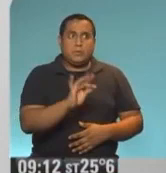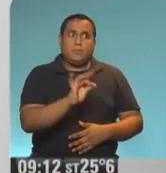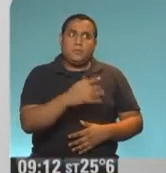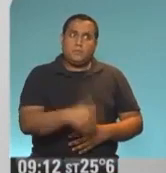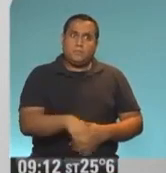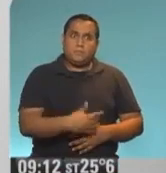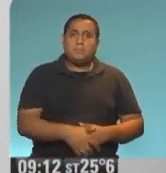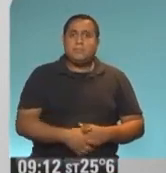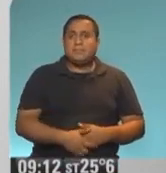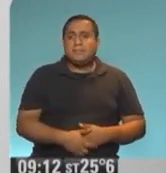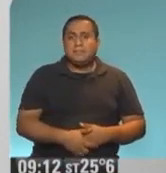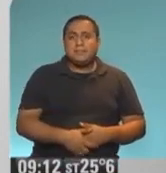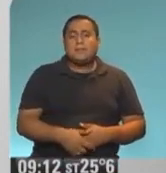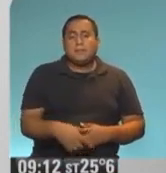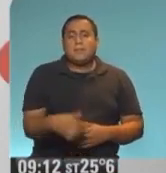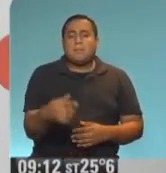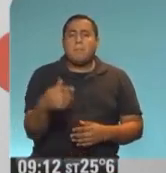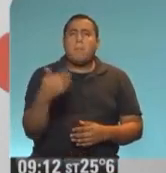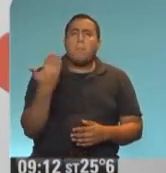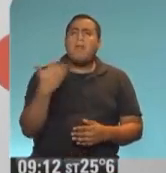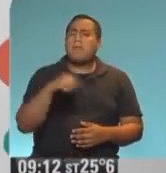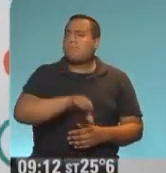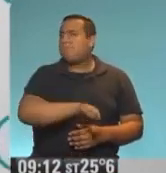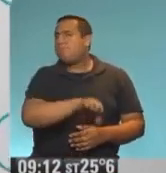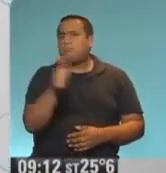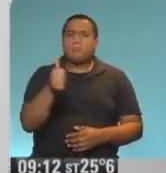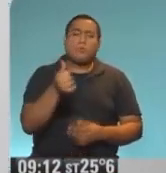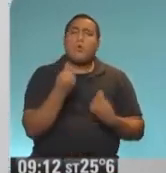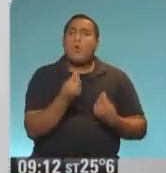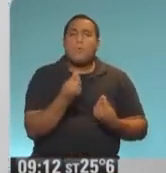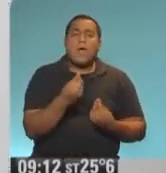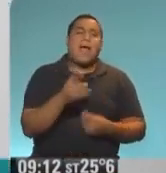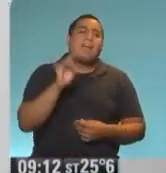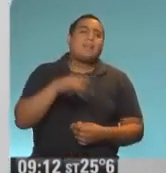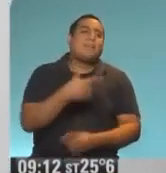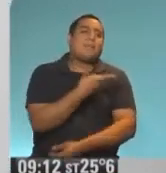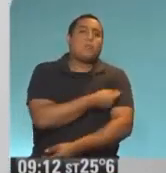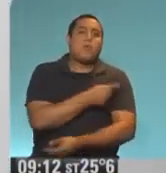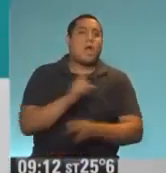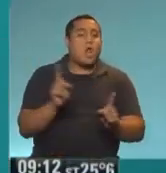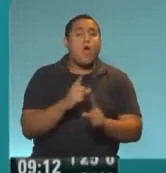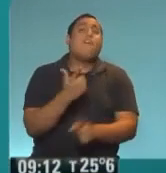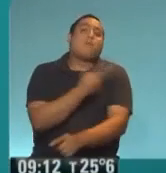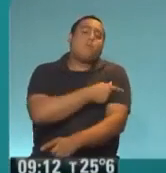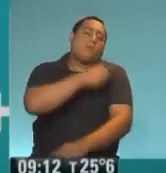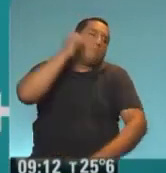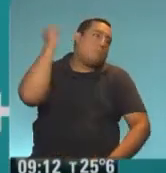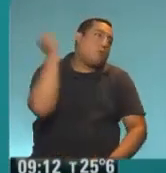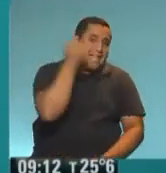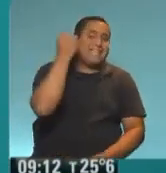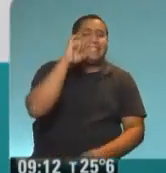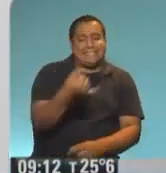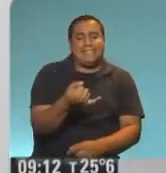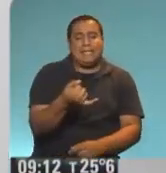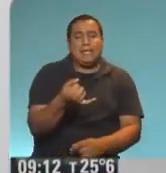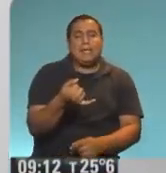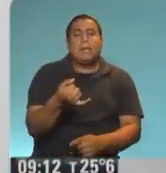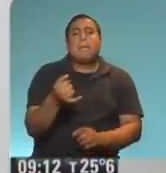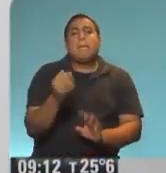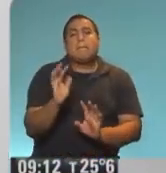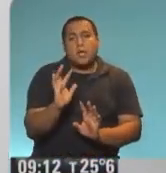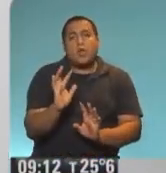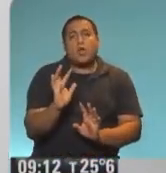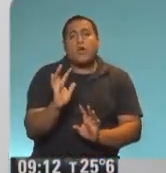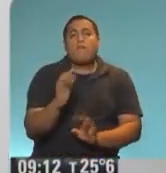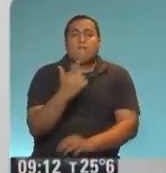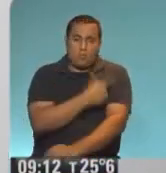con este sentido. Y para ganarle, vuelvo a decir, no creamos que solo la vacuna es importantísima, pero solo es una